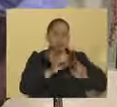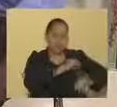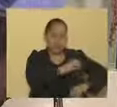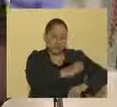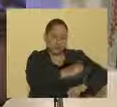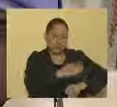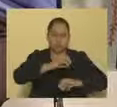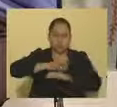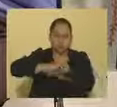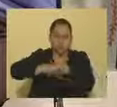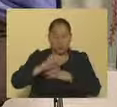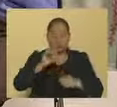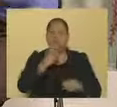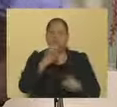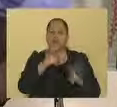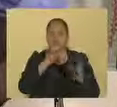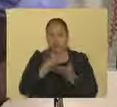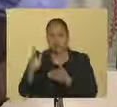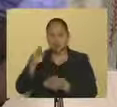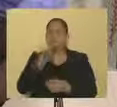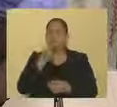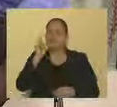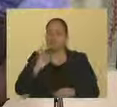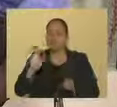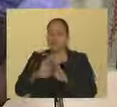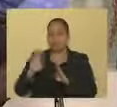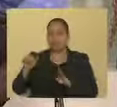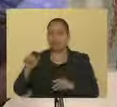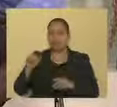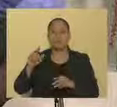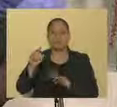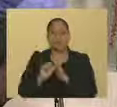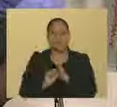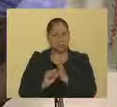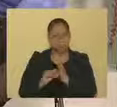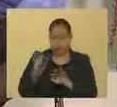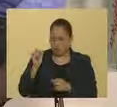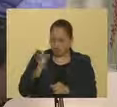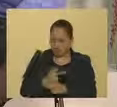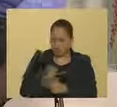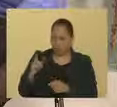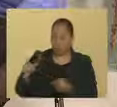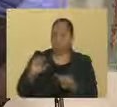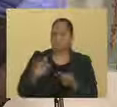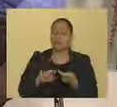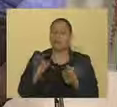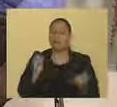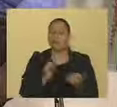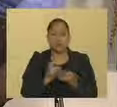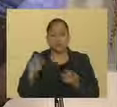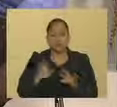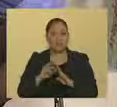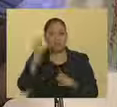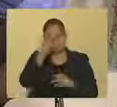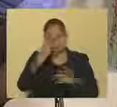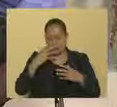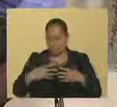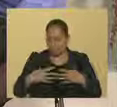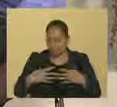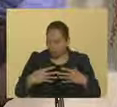o las niñas, por ejemplo, ya empiezan a tener menarca, que es la primera menstruación, o crecimiento de glándula